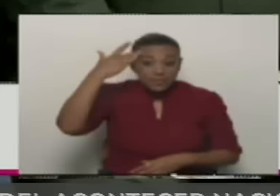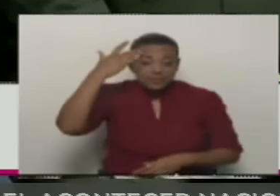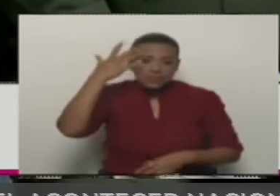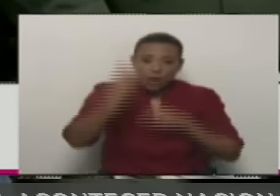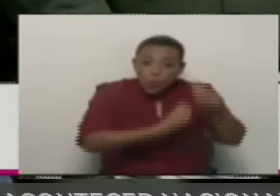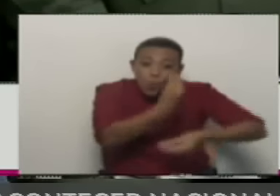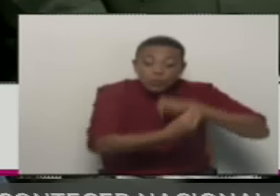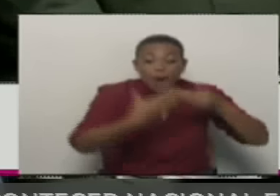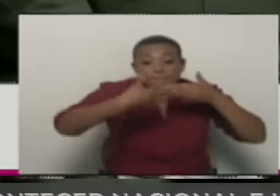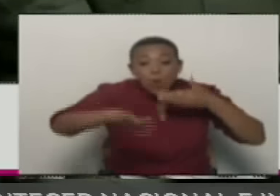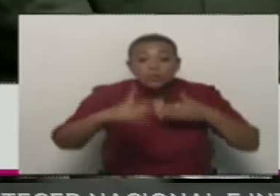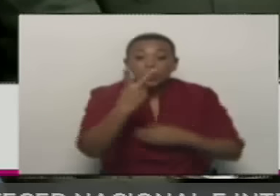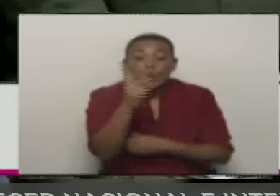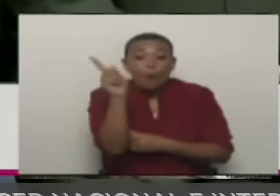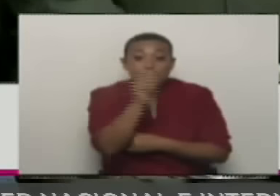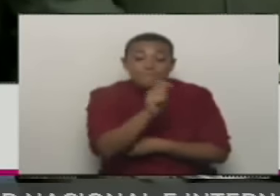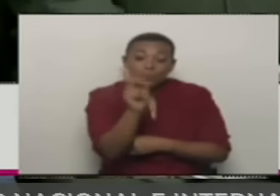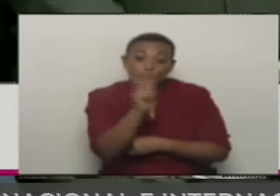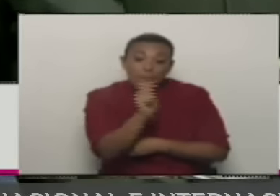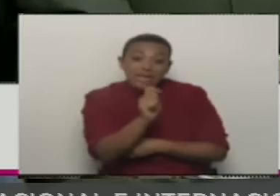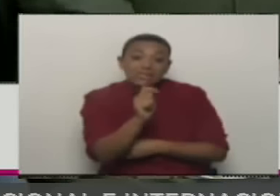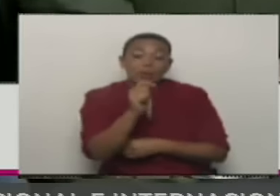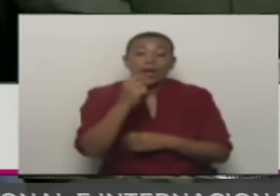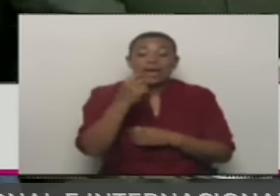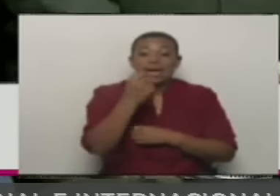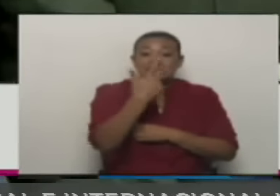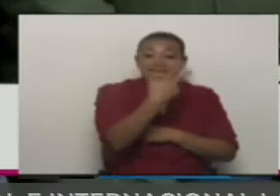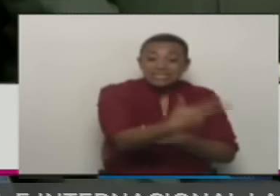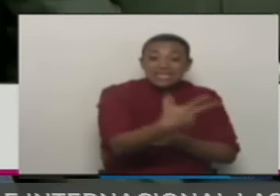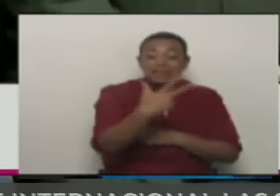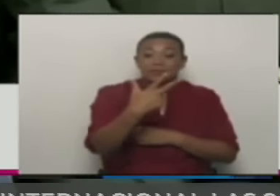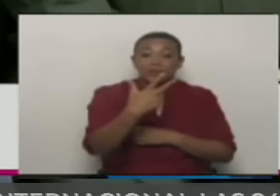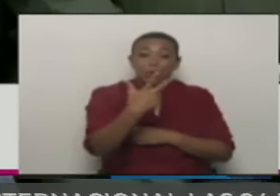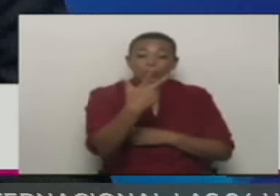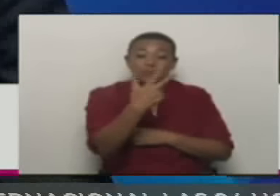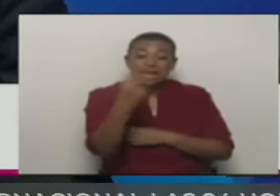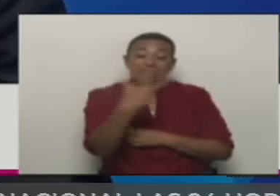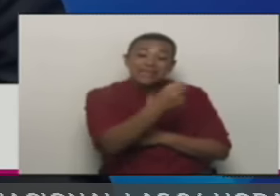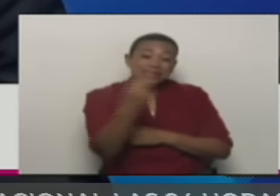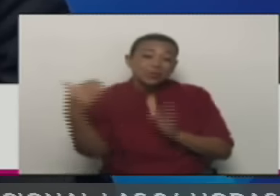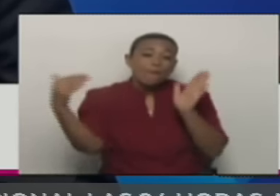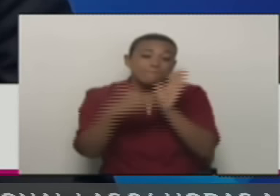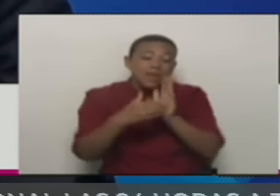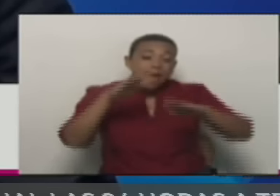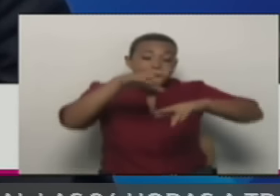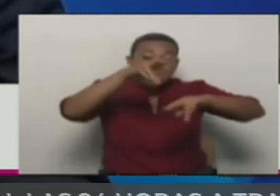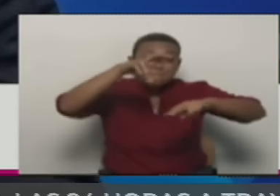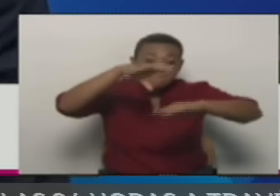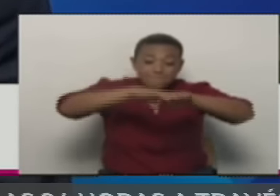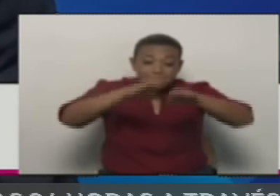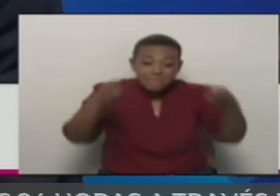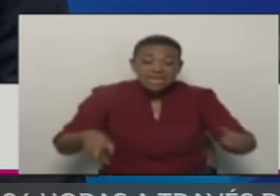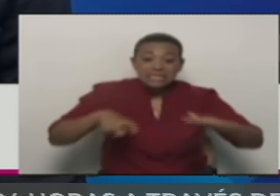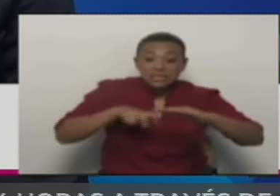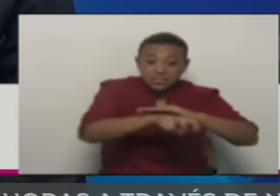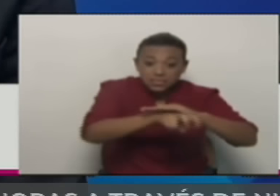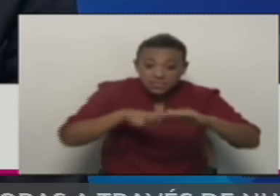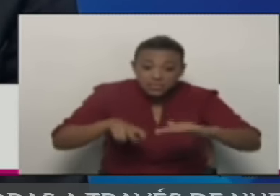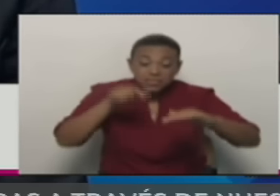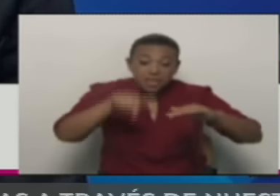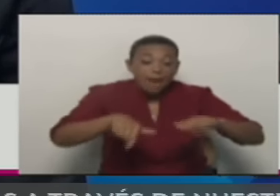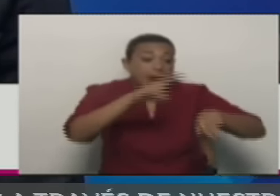en los próximos dos meses 300.000 mesasillas, que es el déficit que se encontró, y ya de manera articulada se va a solucionar ese tema.